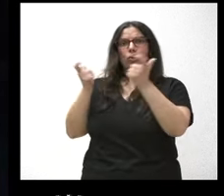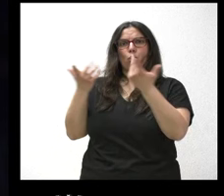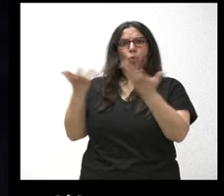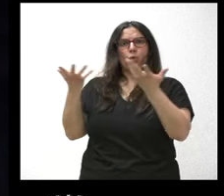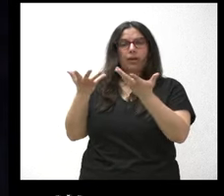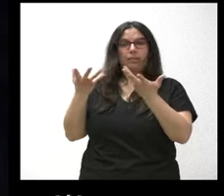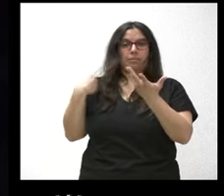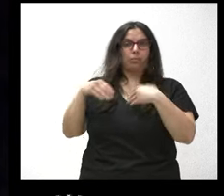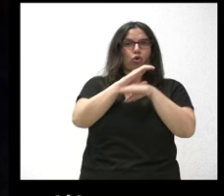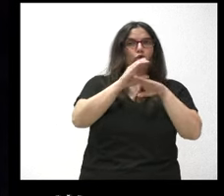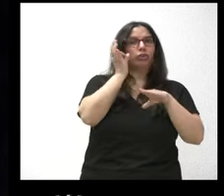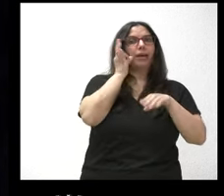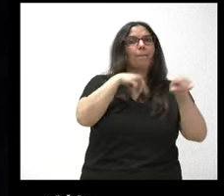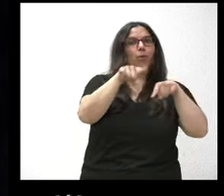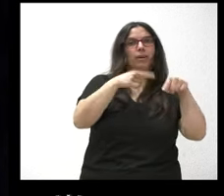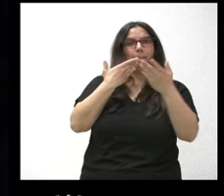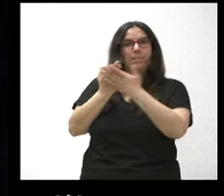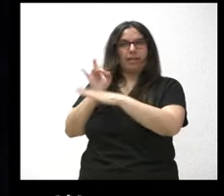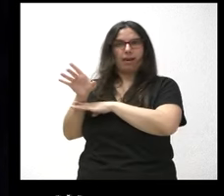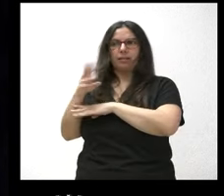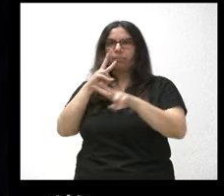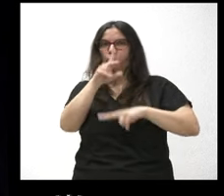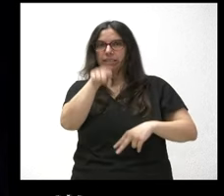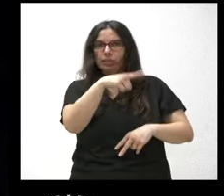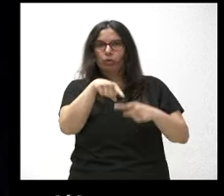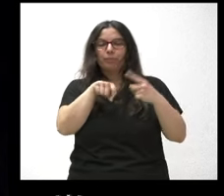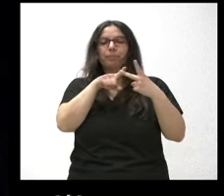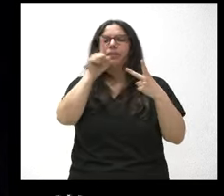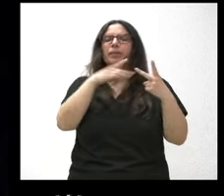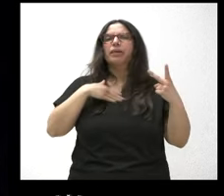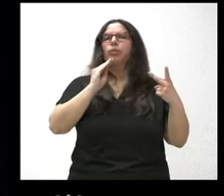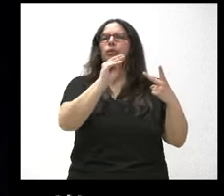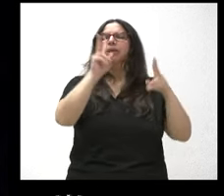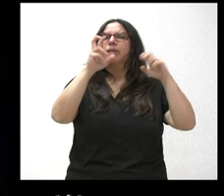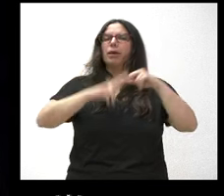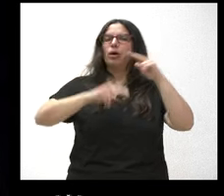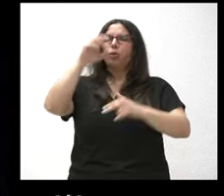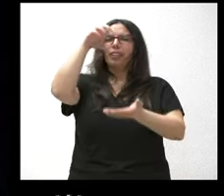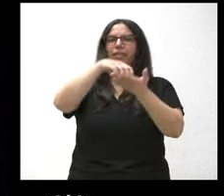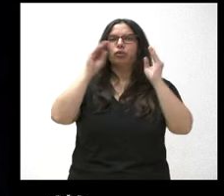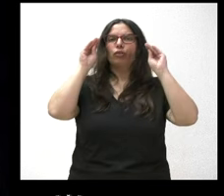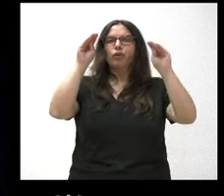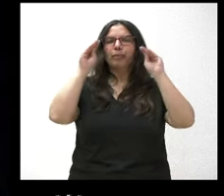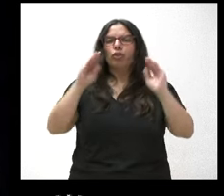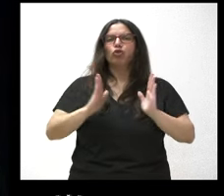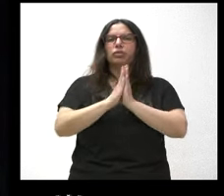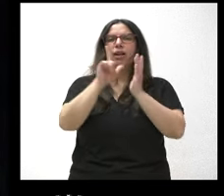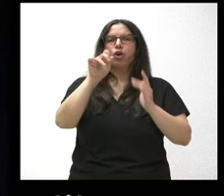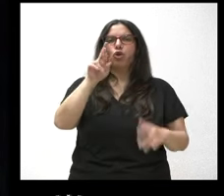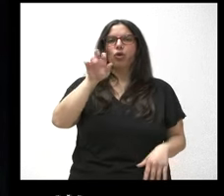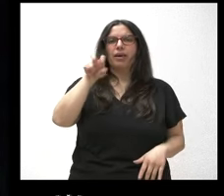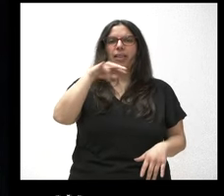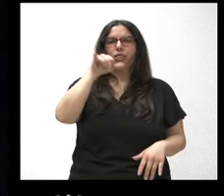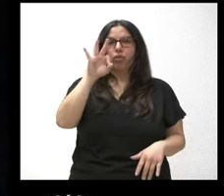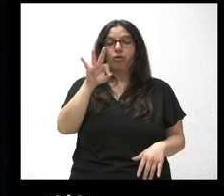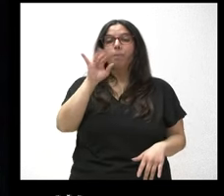de Movilidad? Por otro lado, también me gustaría preguntarles por las obras del Centro de Formación de San Lorenzo. Parece que las